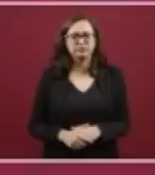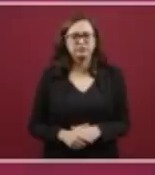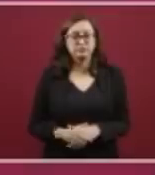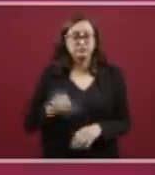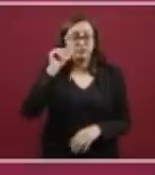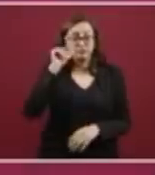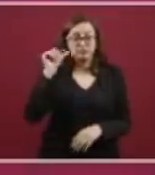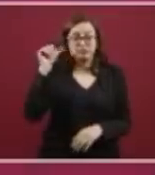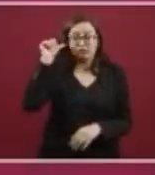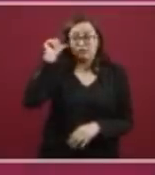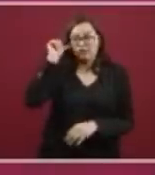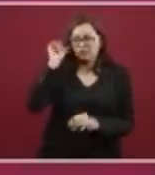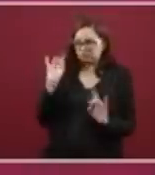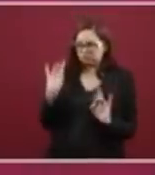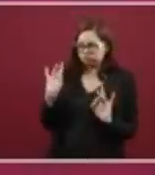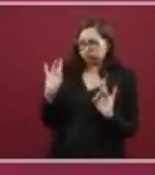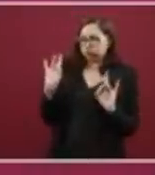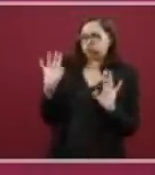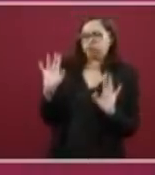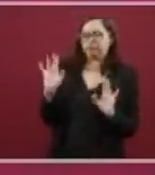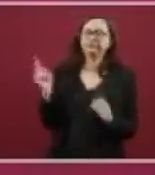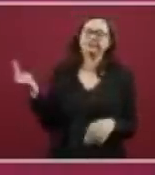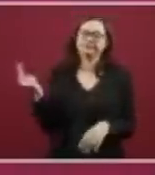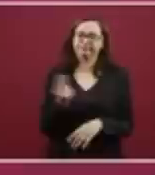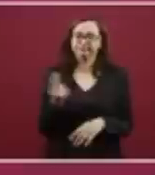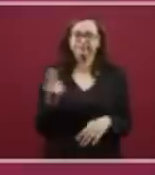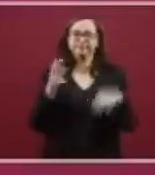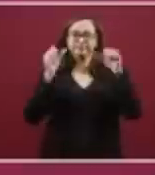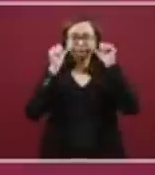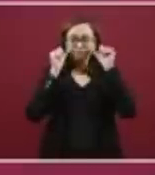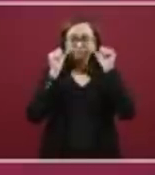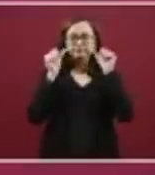y desde luego que lo tenemos que atender.